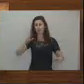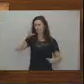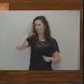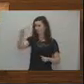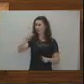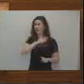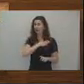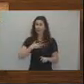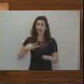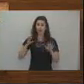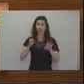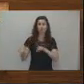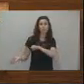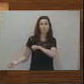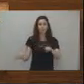de béisbol.